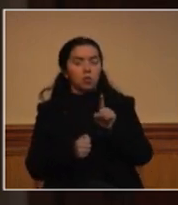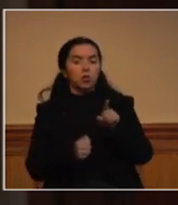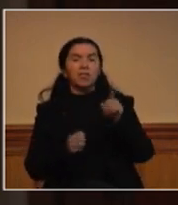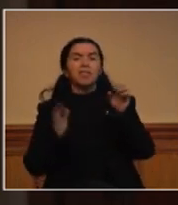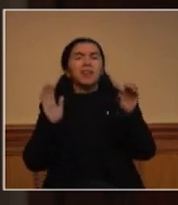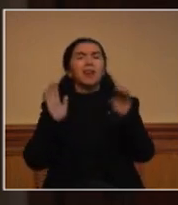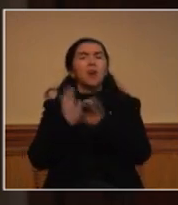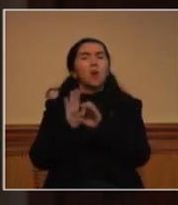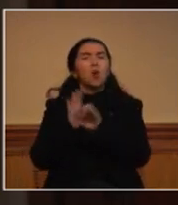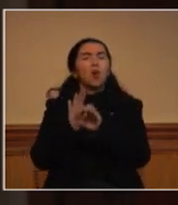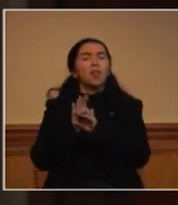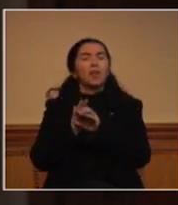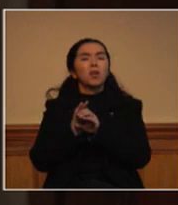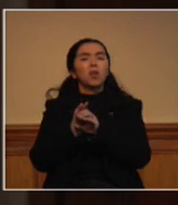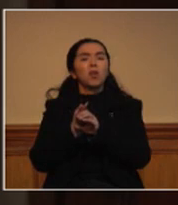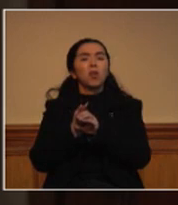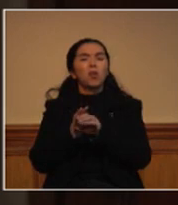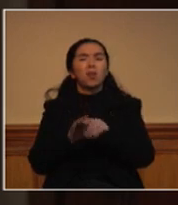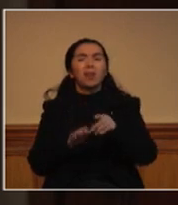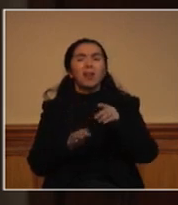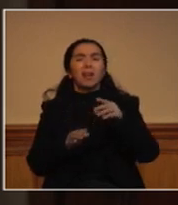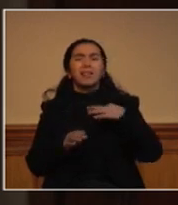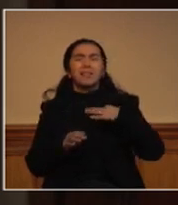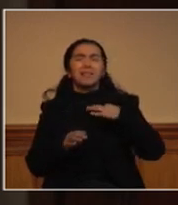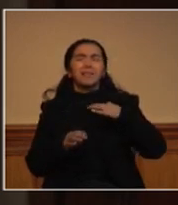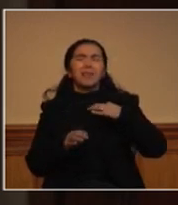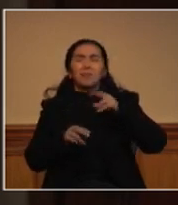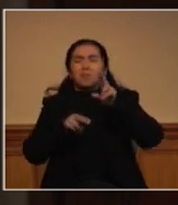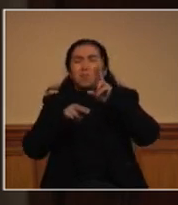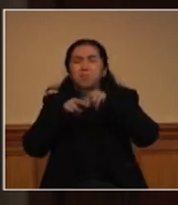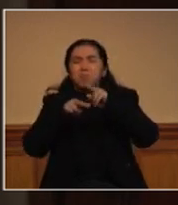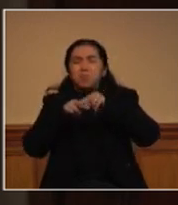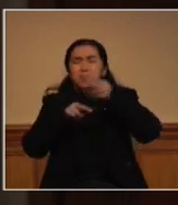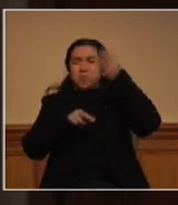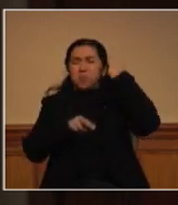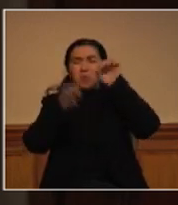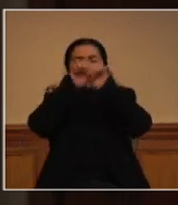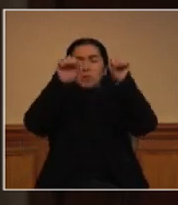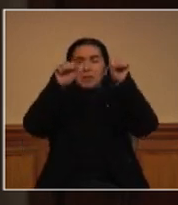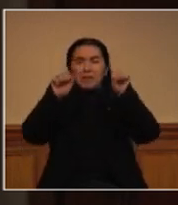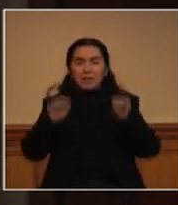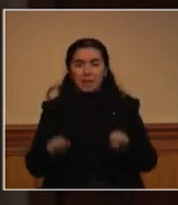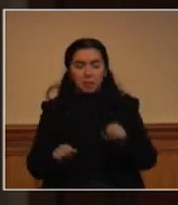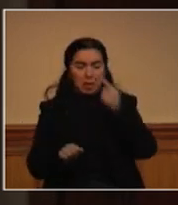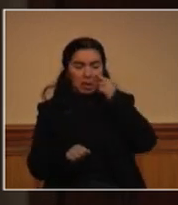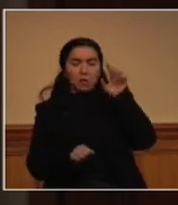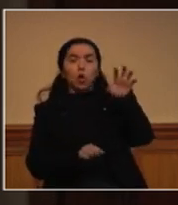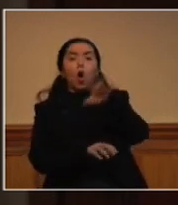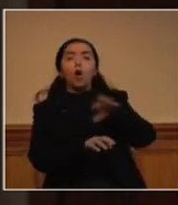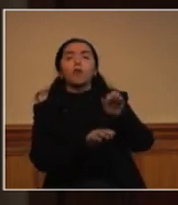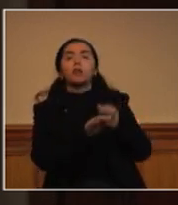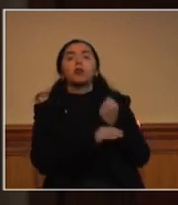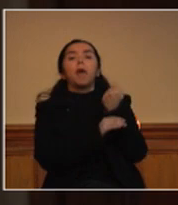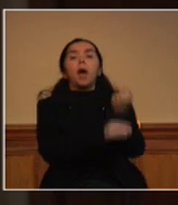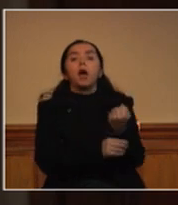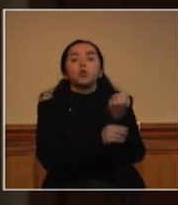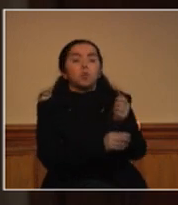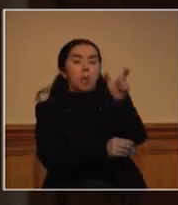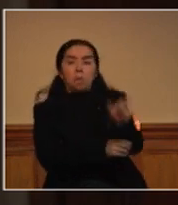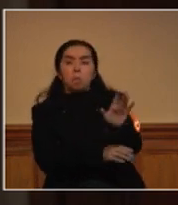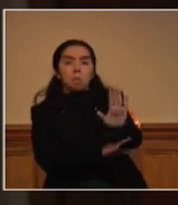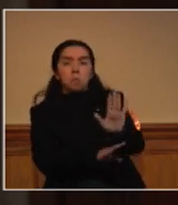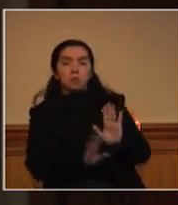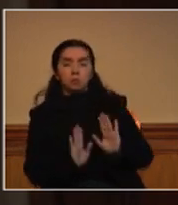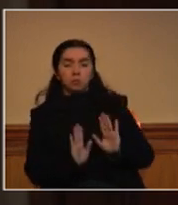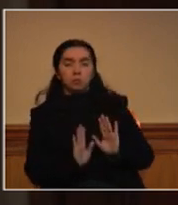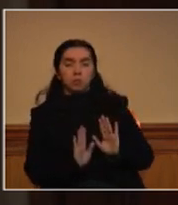Código Civil, que data desde muy antiguo, bajo un sistema que se ve como objeto de asistencia a las personas.